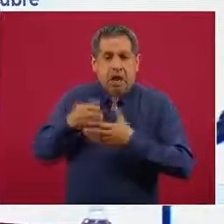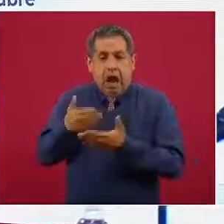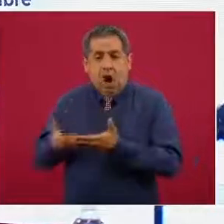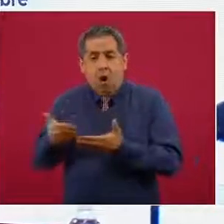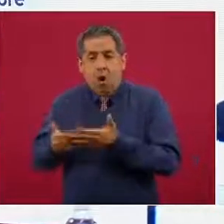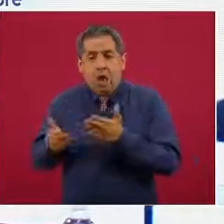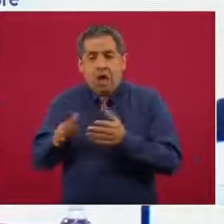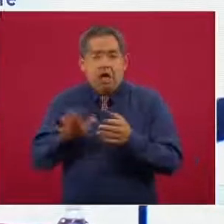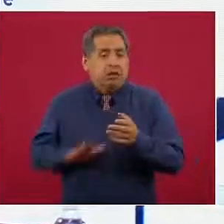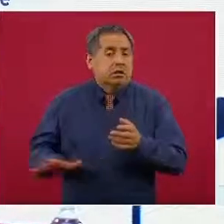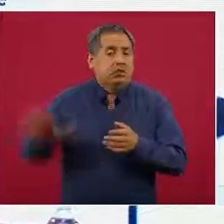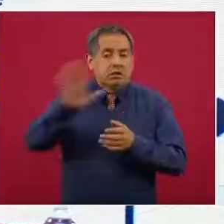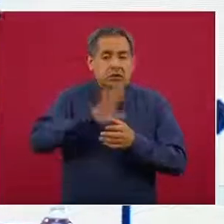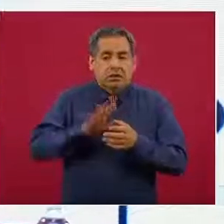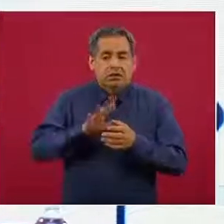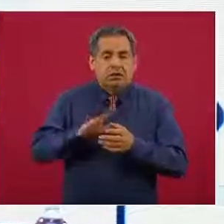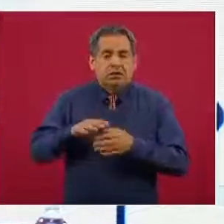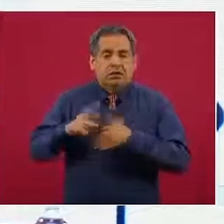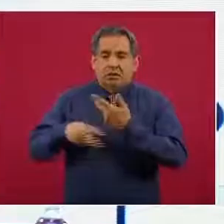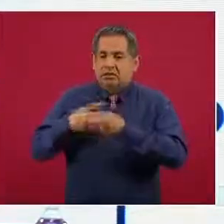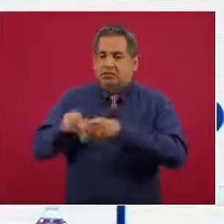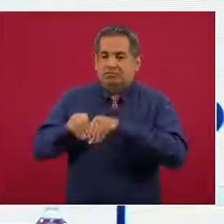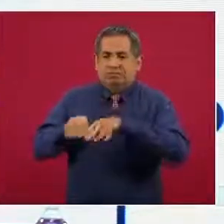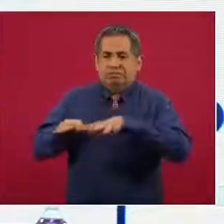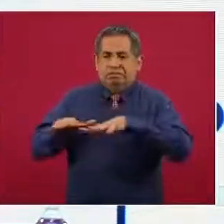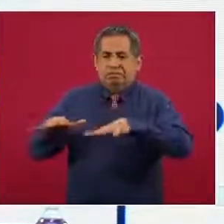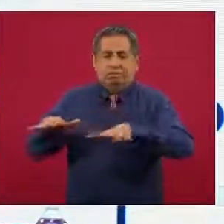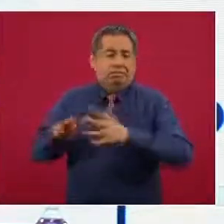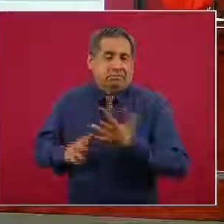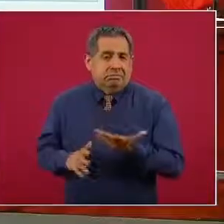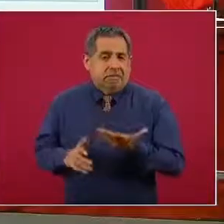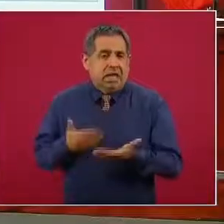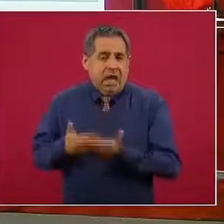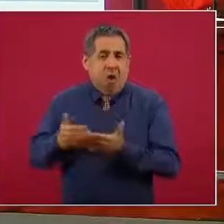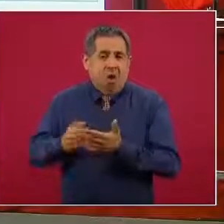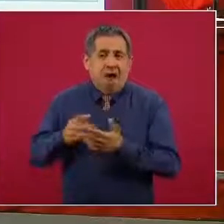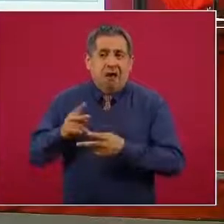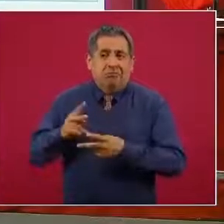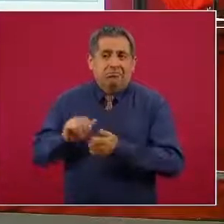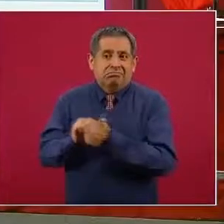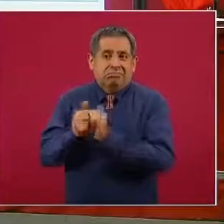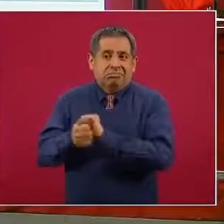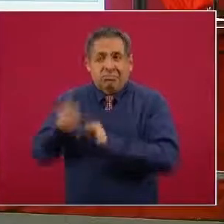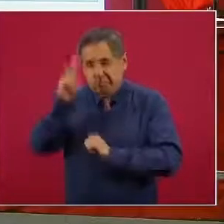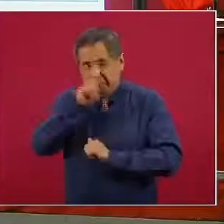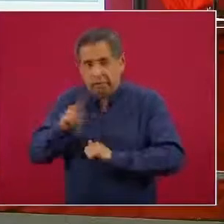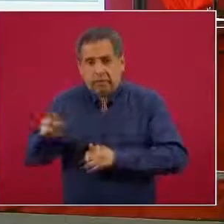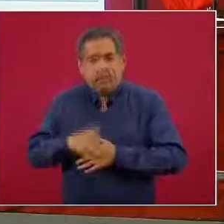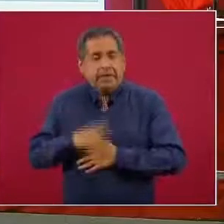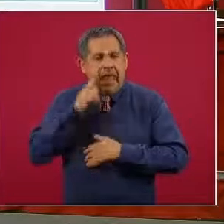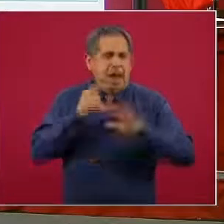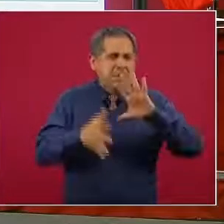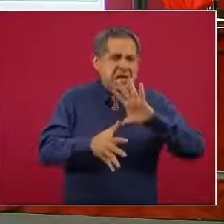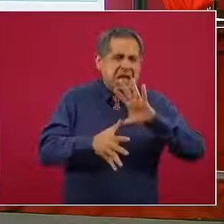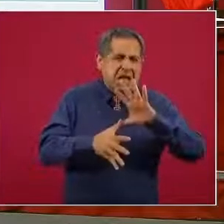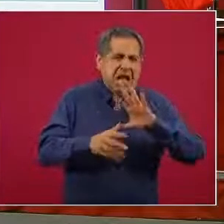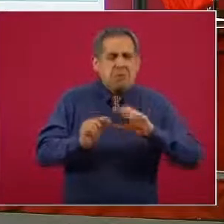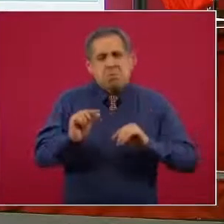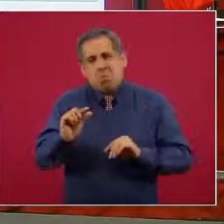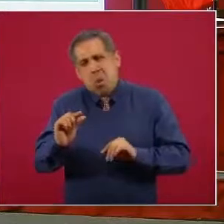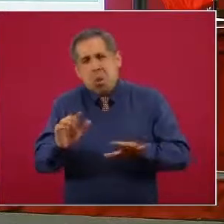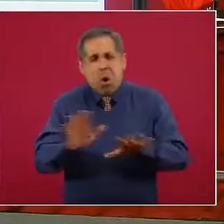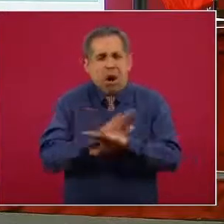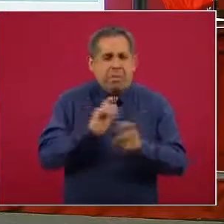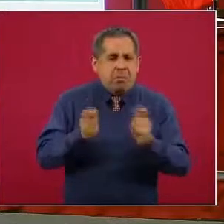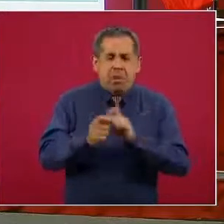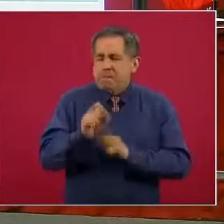tiene casi todo el continente en transmisión comunitaria. La región africana va en progresión. La región de América ha cambiado poco a lo largo de estas semanas, porque